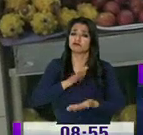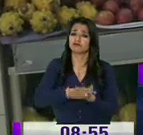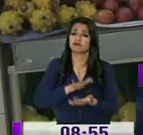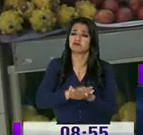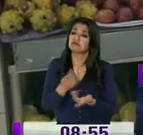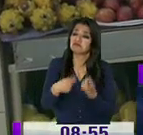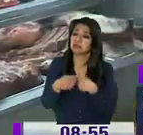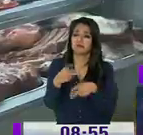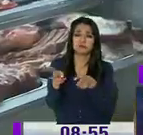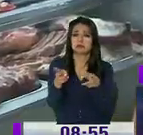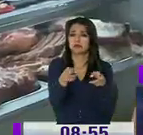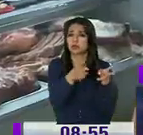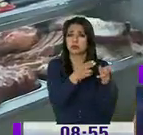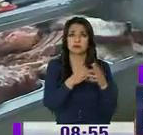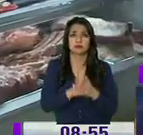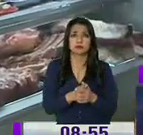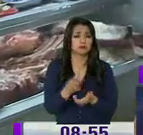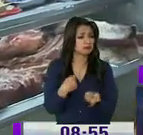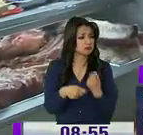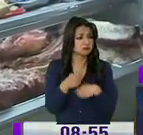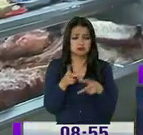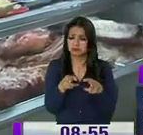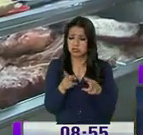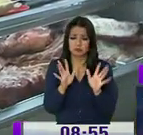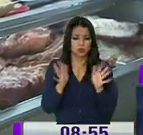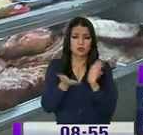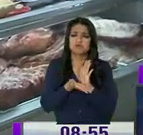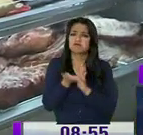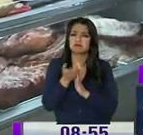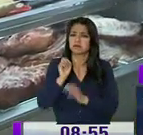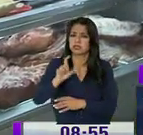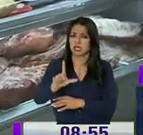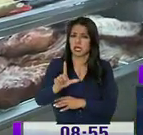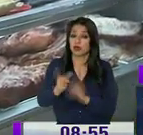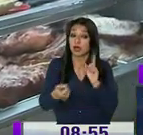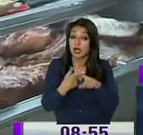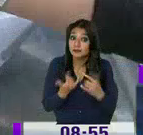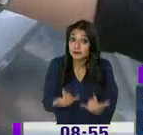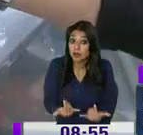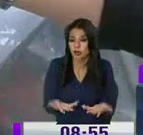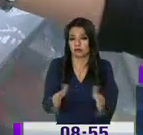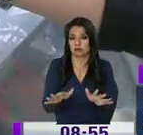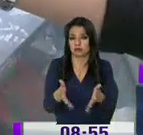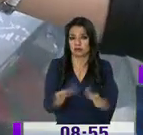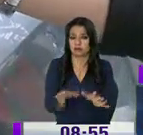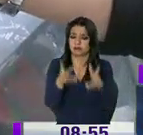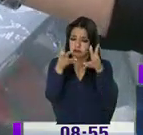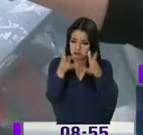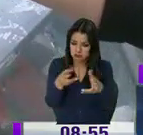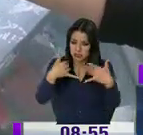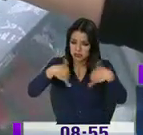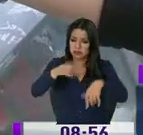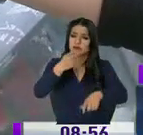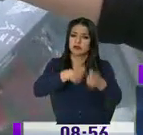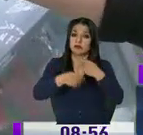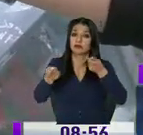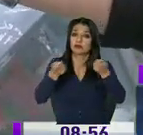los precios. Los precios están igual, no ha habido variación hasta el momento. Que sigan al mismo precio y controlen,